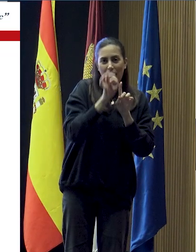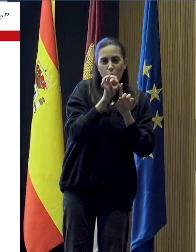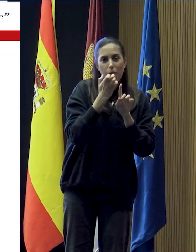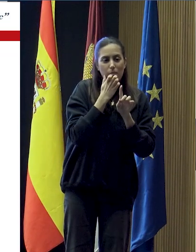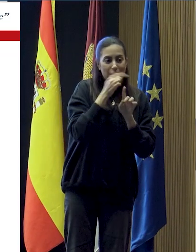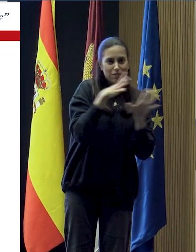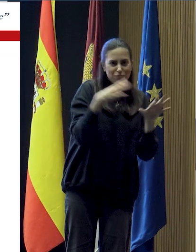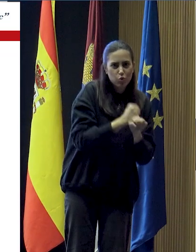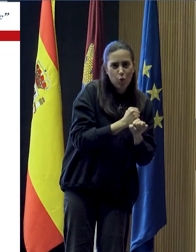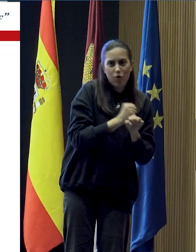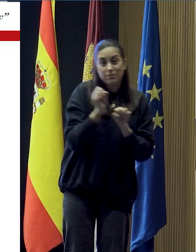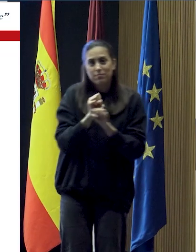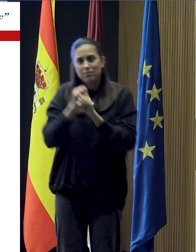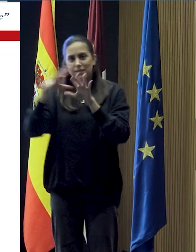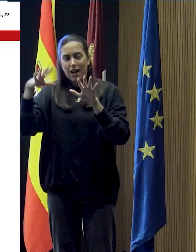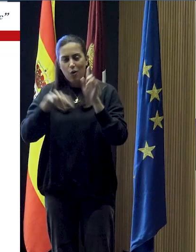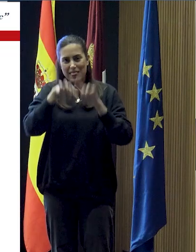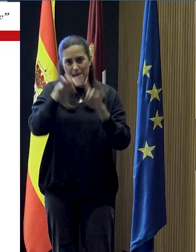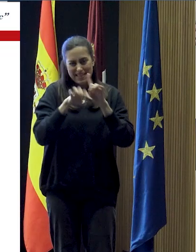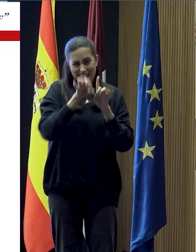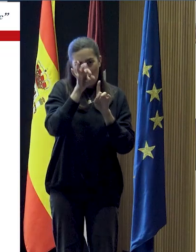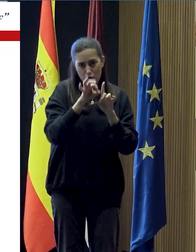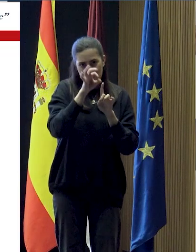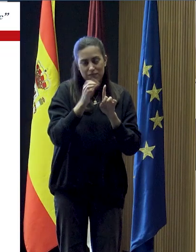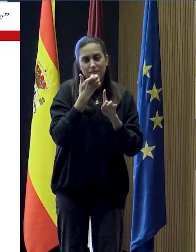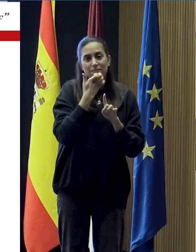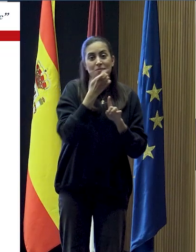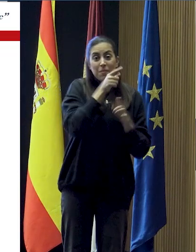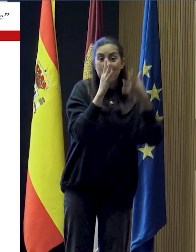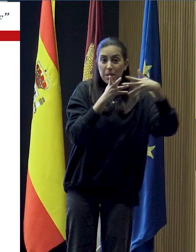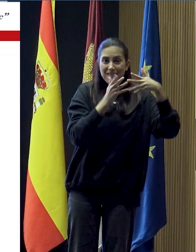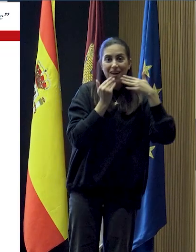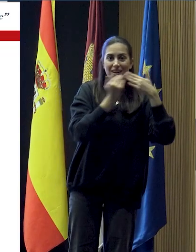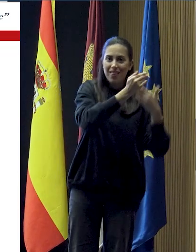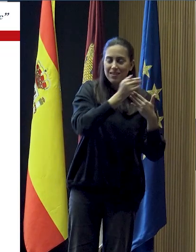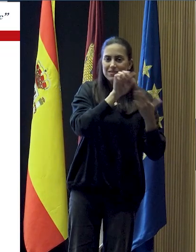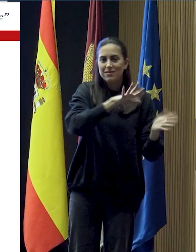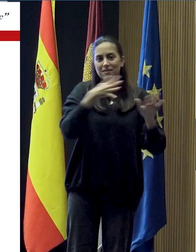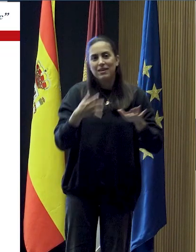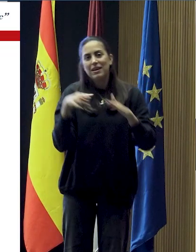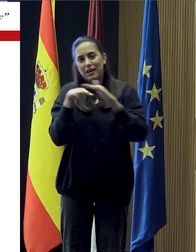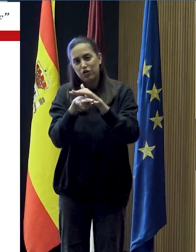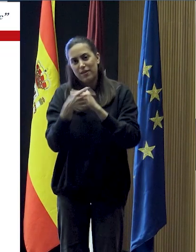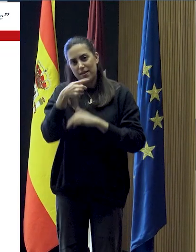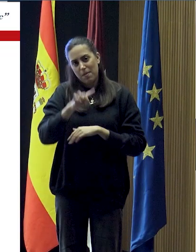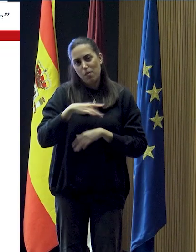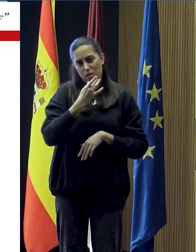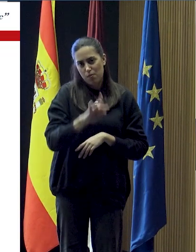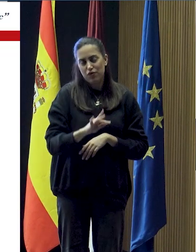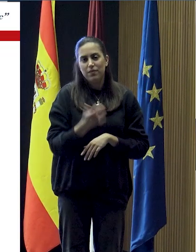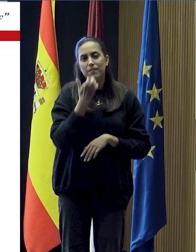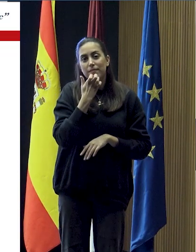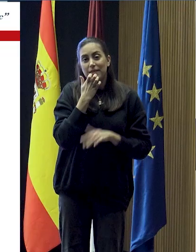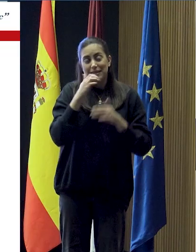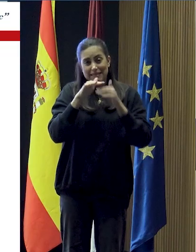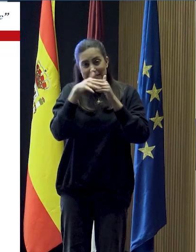más oscuro, en otros sitios que es más claro. Eso, mediante algoritmos matemáticos, también se puede trasladar a la resonancia y hacer esas mismas